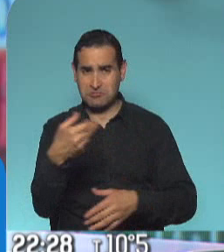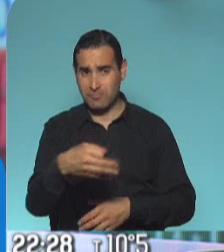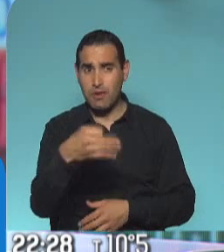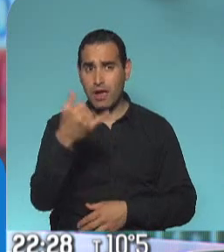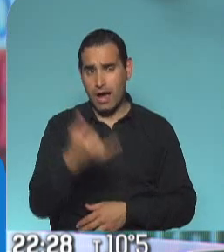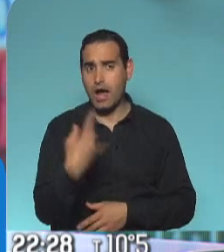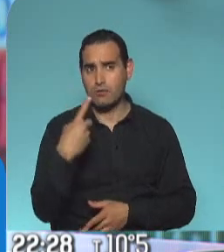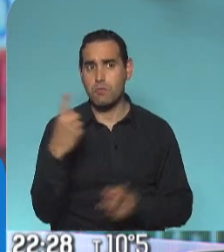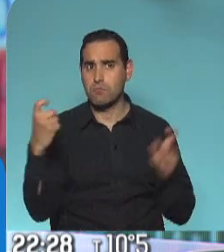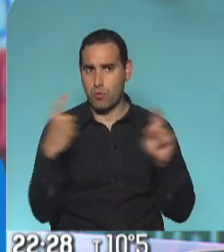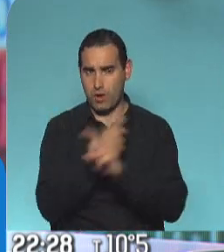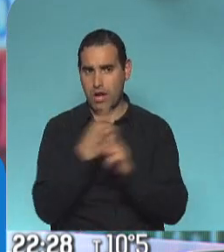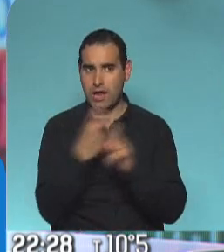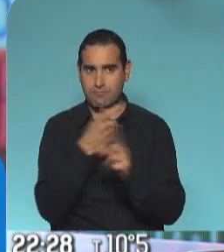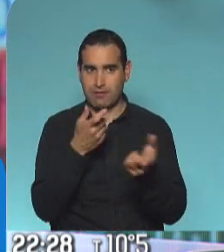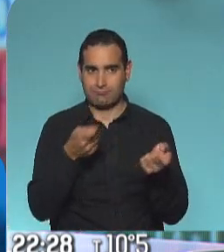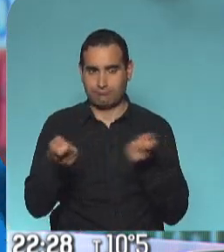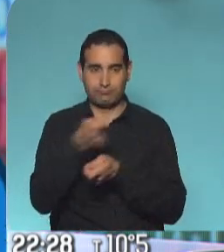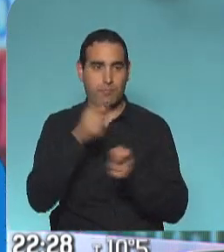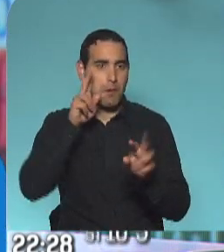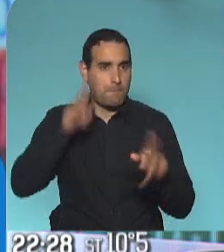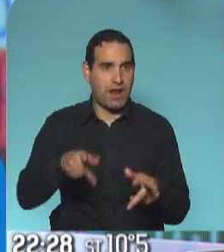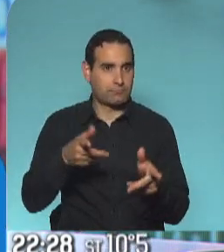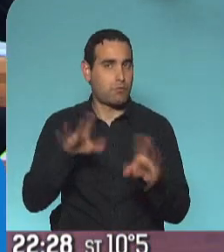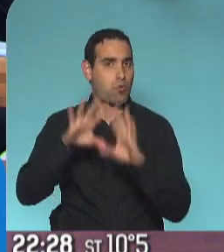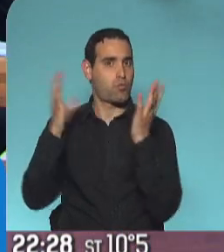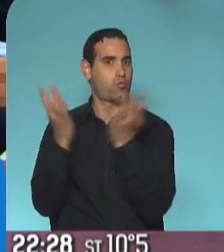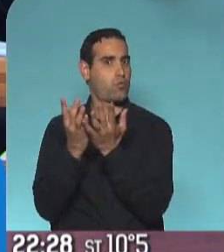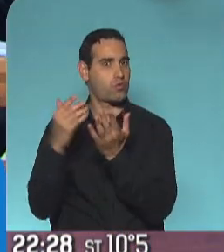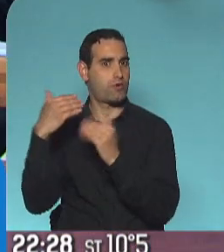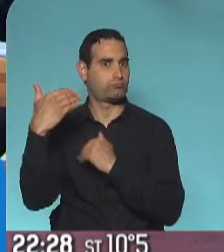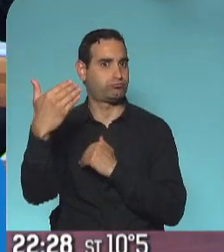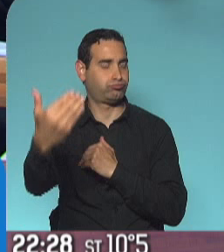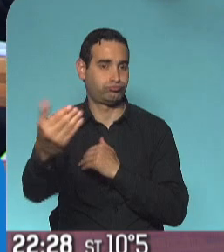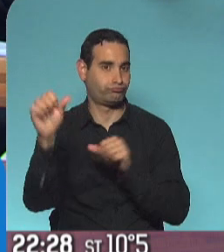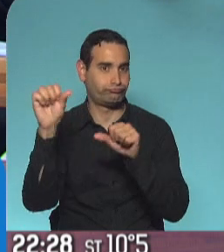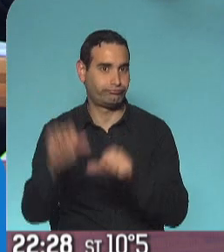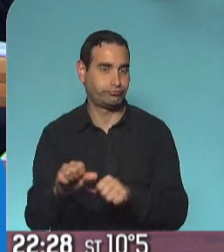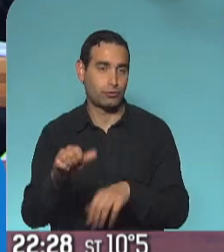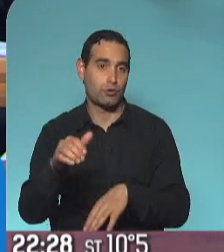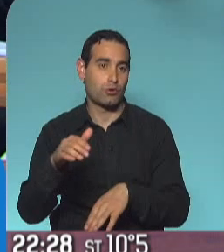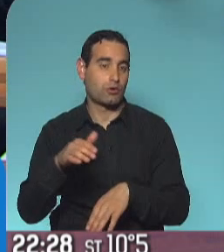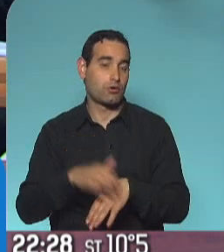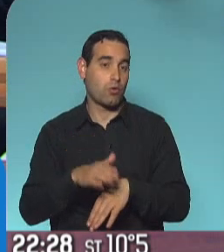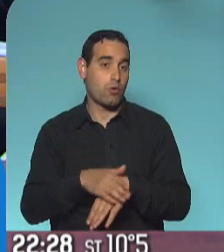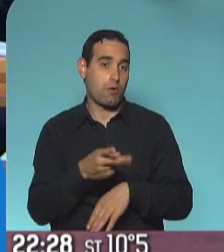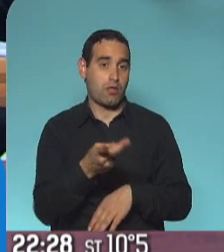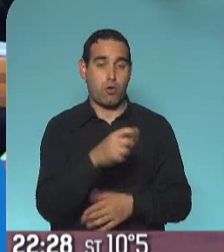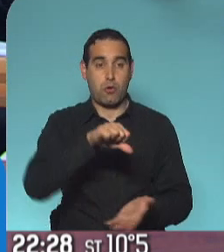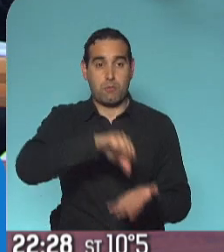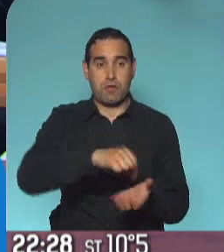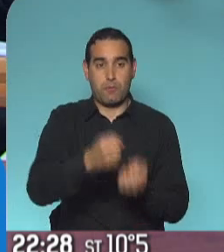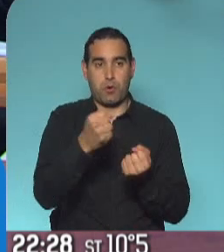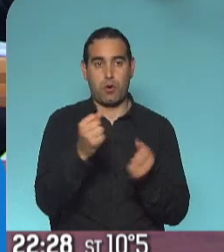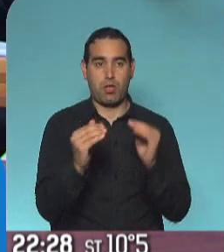términos macro, un conflicto abierto desde el punto de vista estratégico global y de largo plazo entre, bueno, lo que se considera en general la potencia que declina